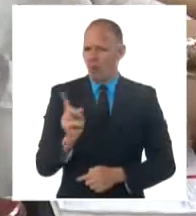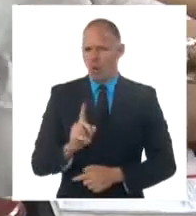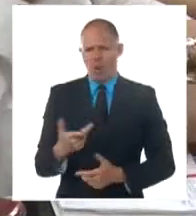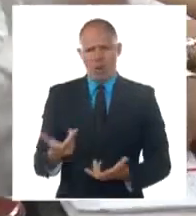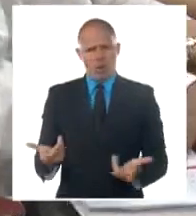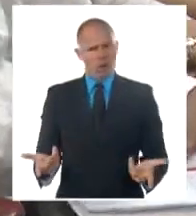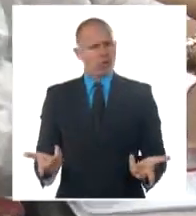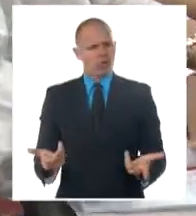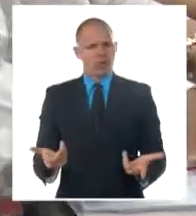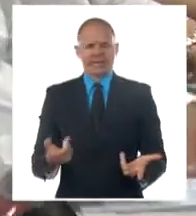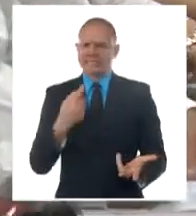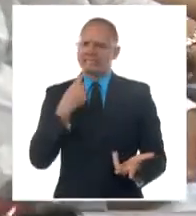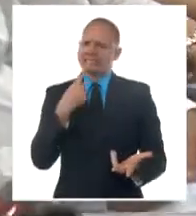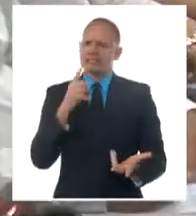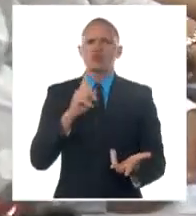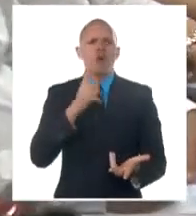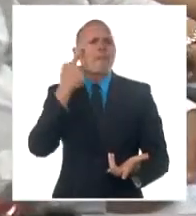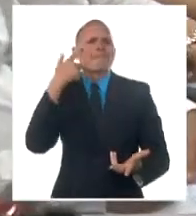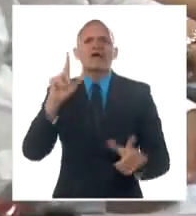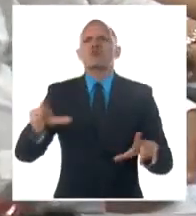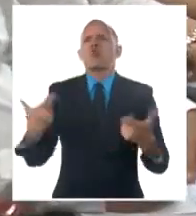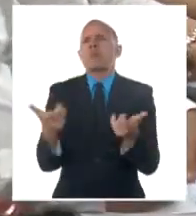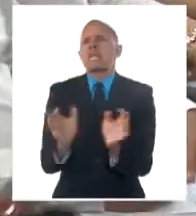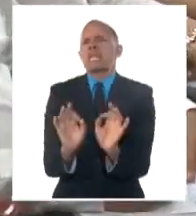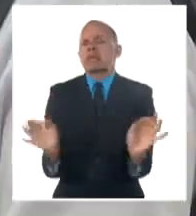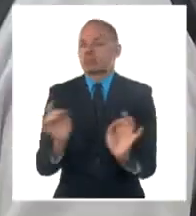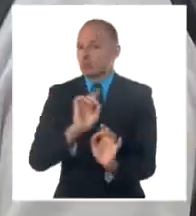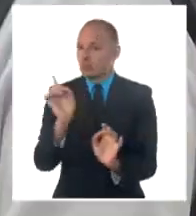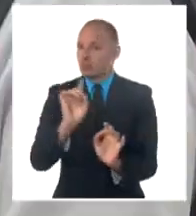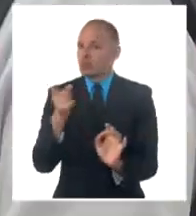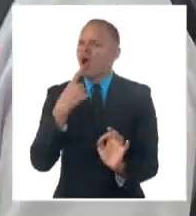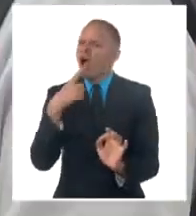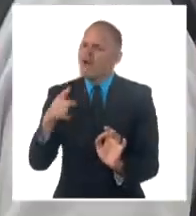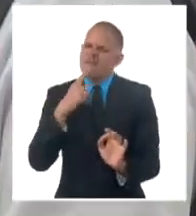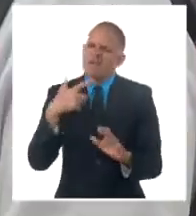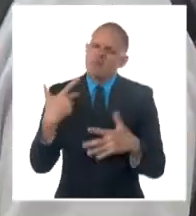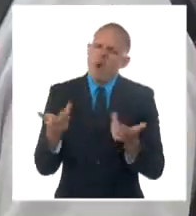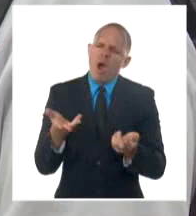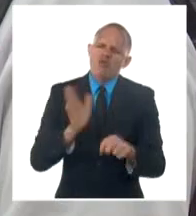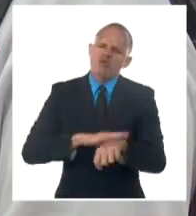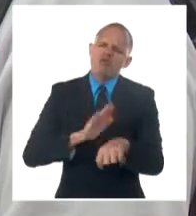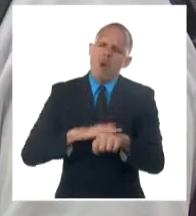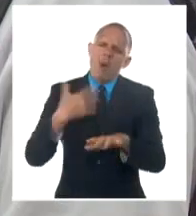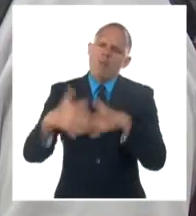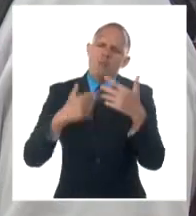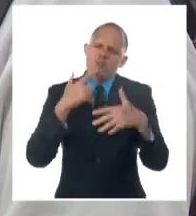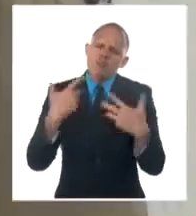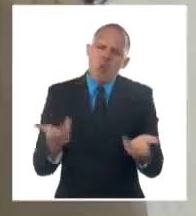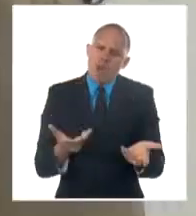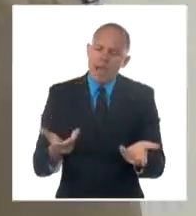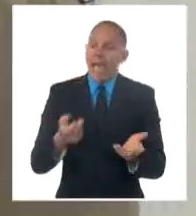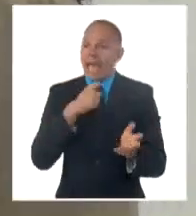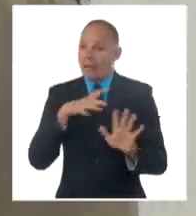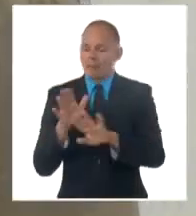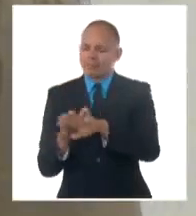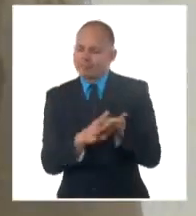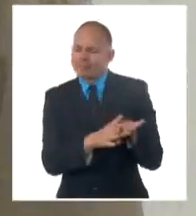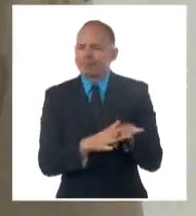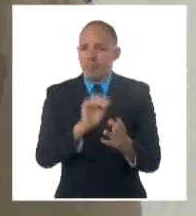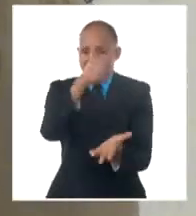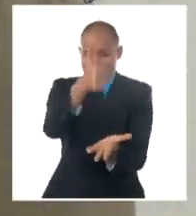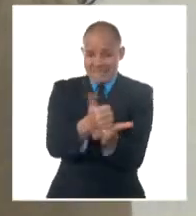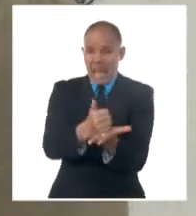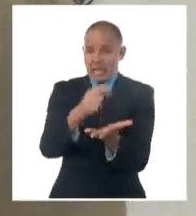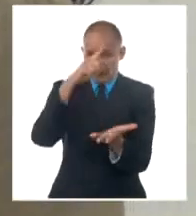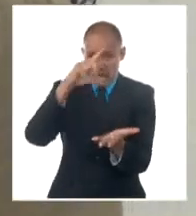No se trata de formalidad, se trata de ir a las causas, de transformar. Y para transformar en Santa Clara, por ejemplo, se implementa un sistema